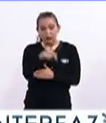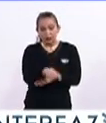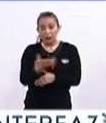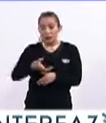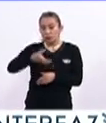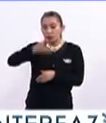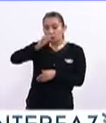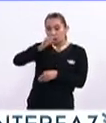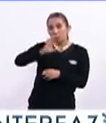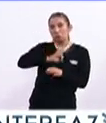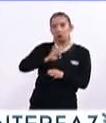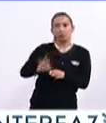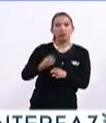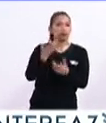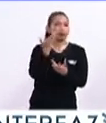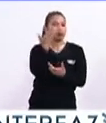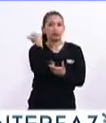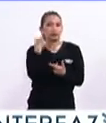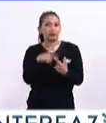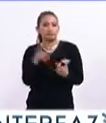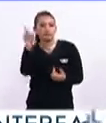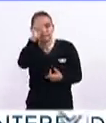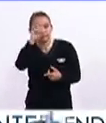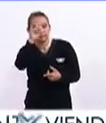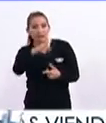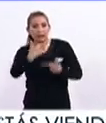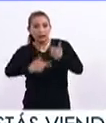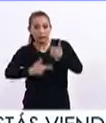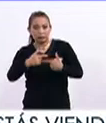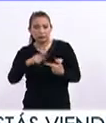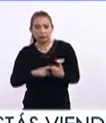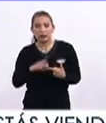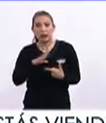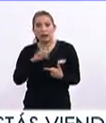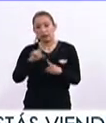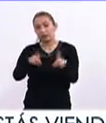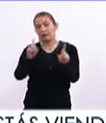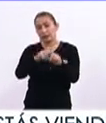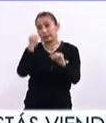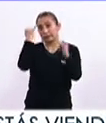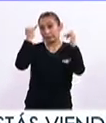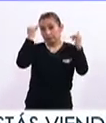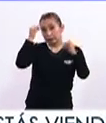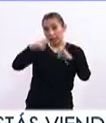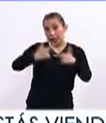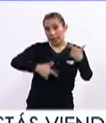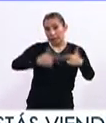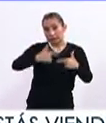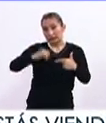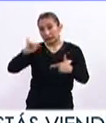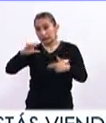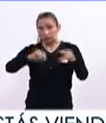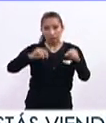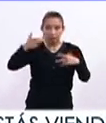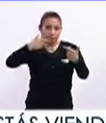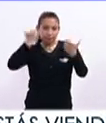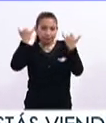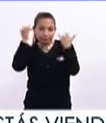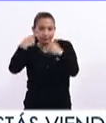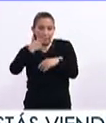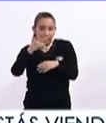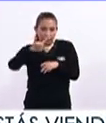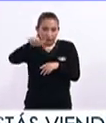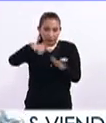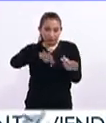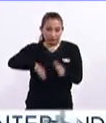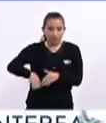bebida puede ser, no sé, está la recomendación de los lácteos. Hay distintas corrientes de los lácteos sí, los lácteos no, bueno, ya podemos hablar de